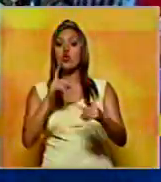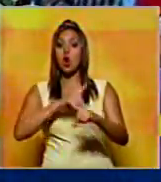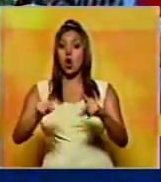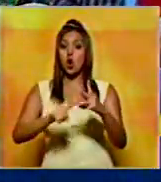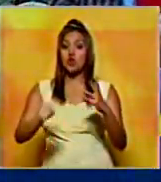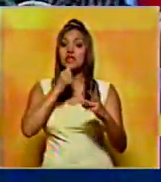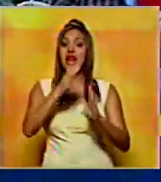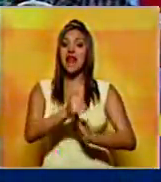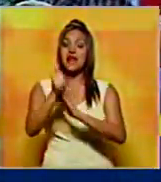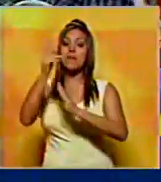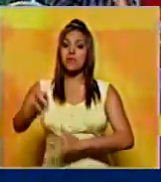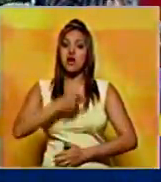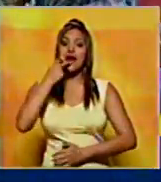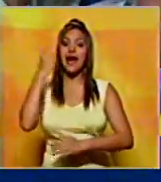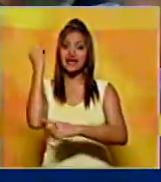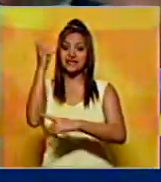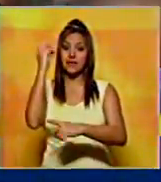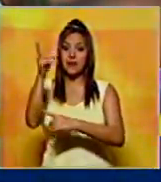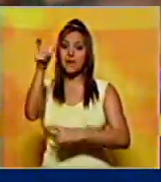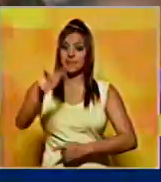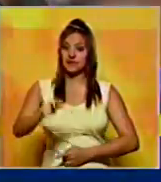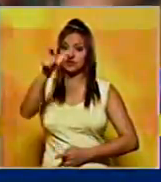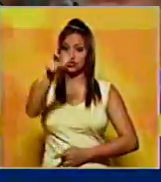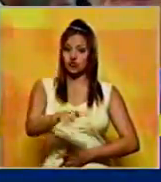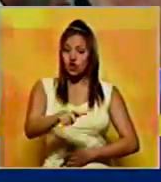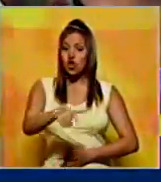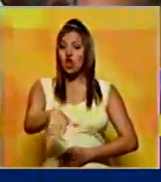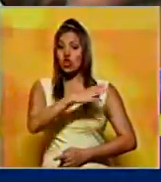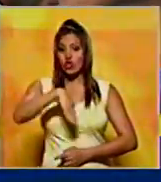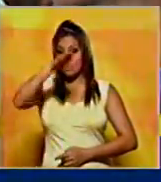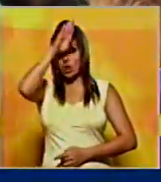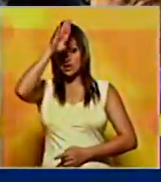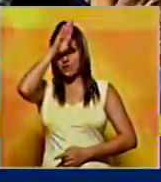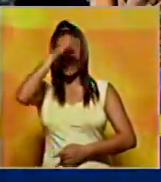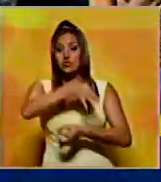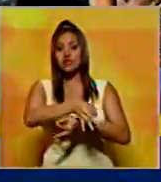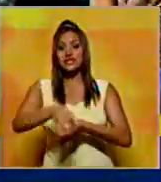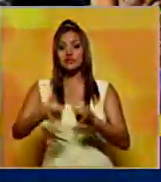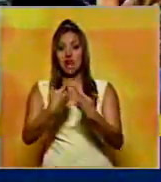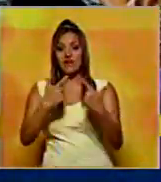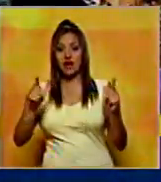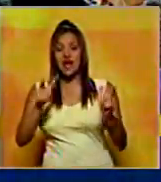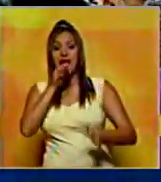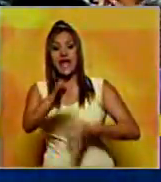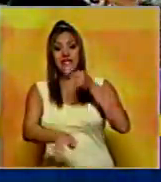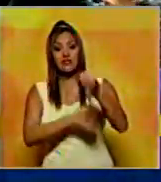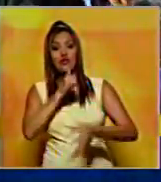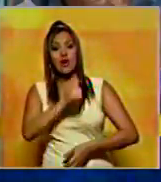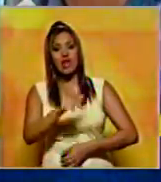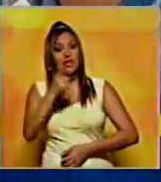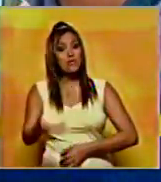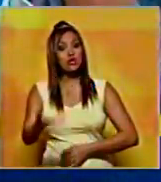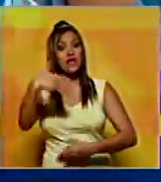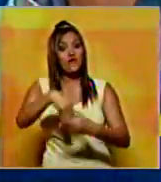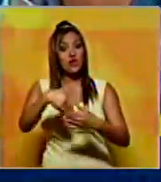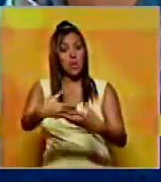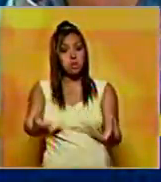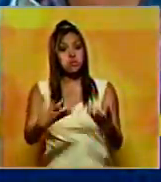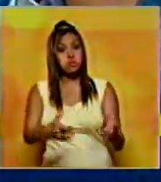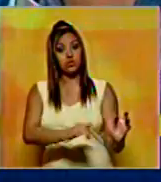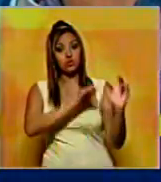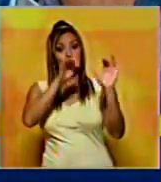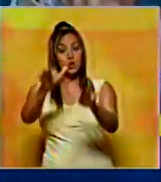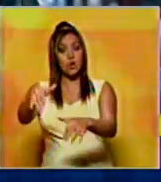dirigentes políticos una asamblea de ciudadanos en el sector Montalbán del municipio Libertador. Destacó la importancia de salir a votar masivamente en